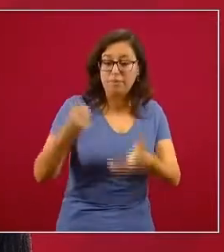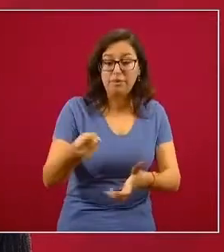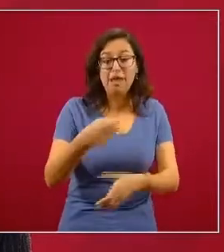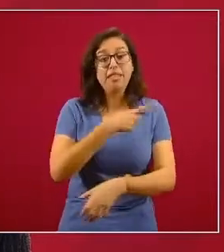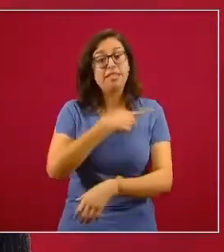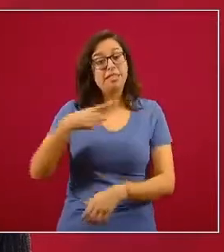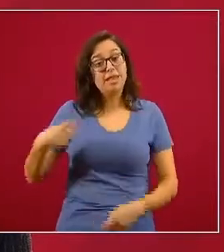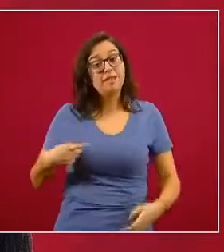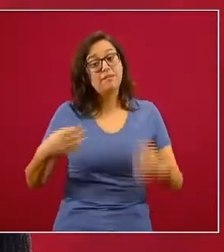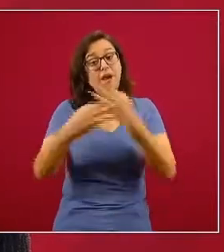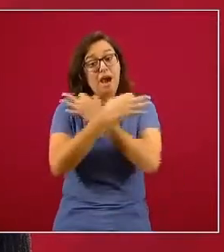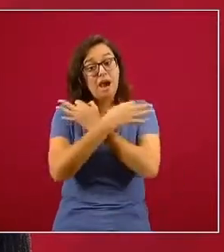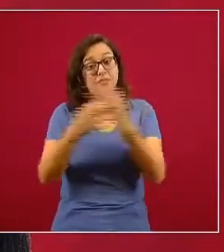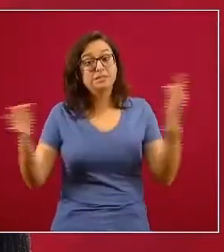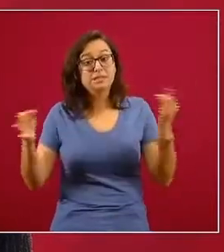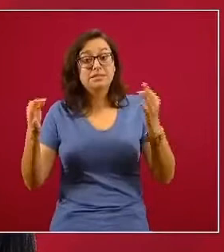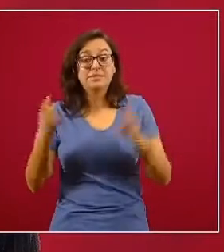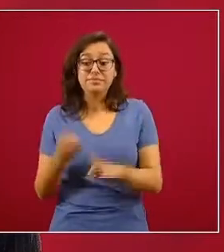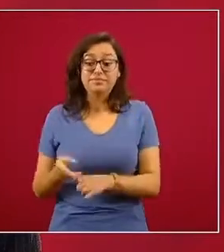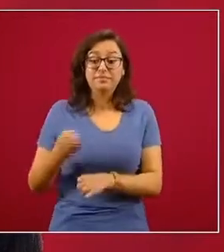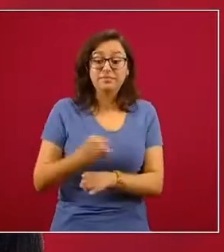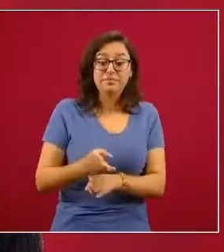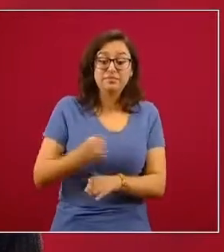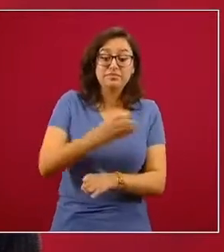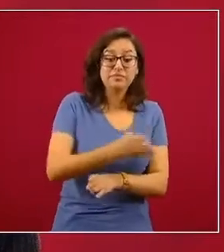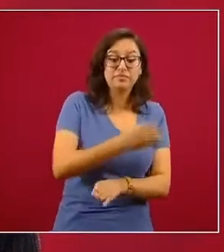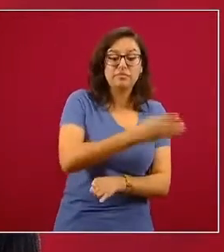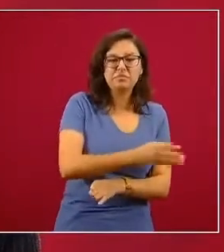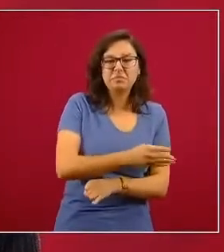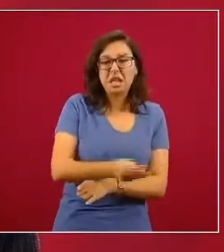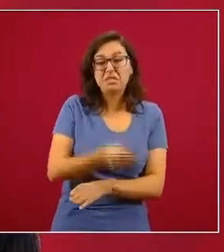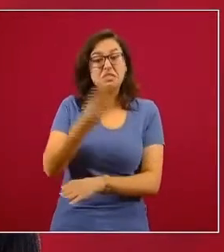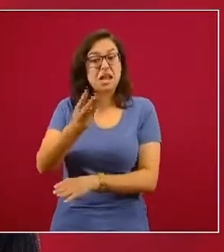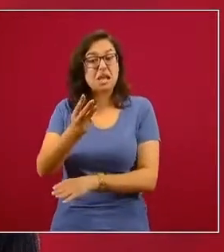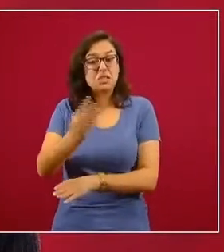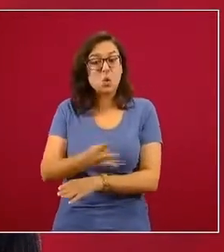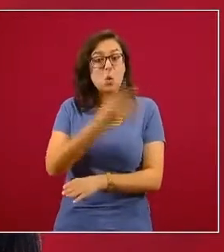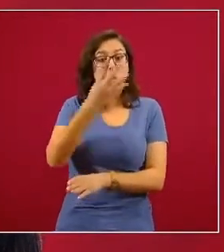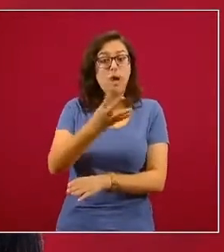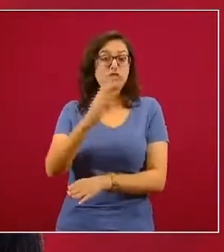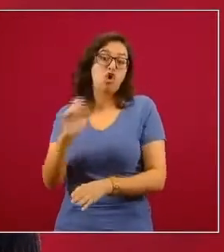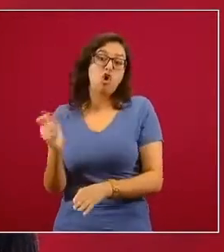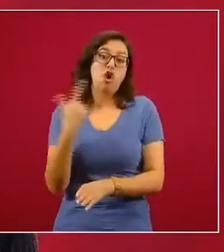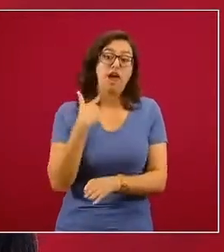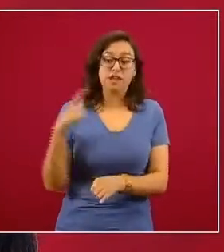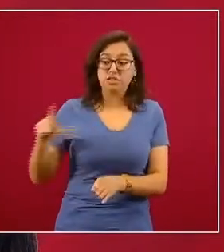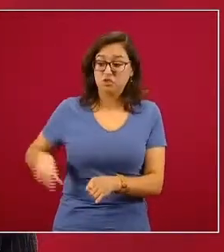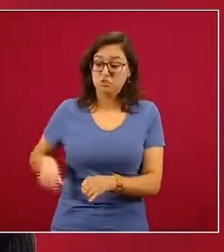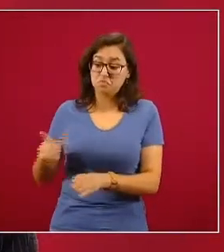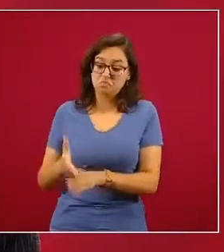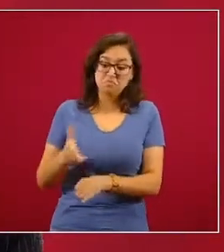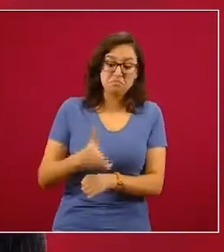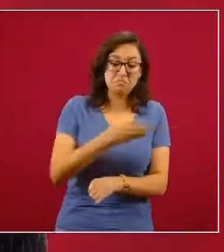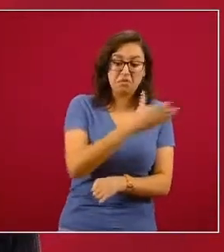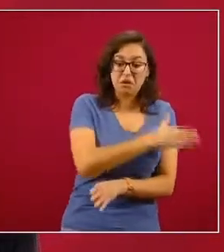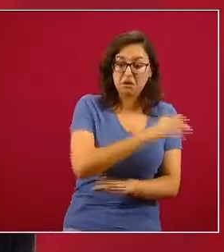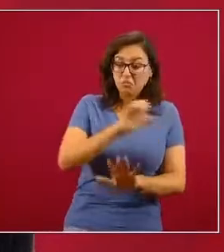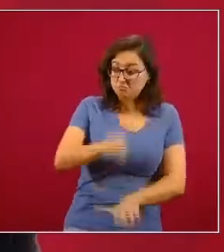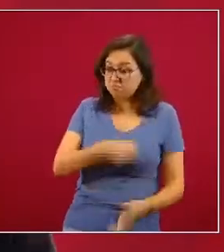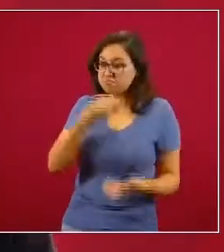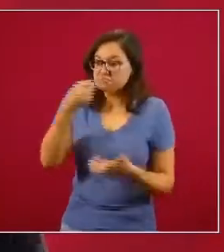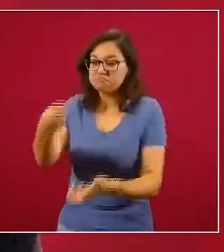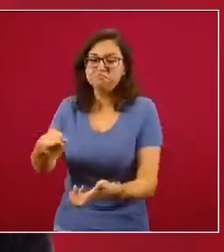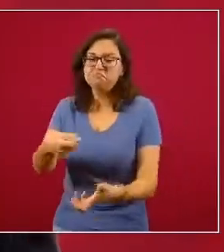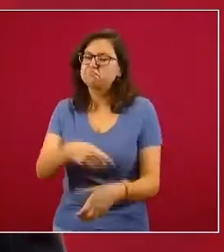sexenios, quizá 4, no se ha invertido suficientemente en la conservación. He de reconocer que ha